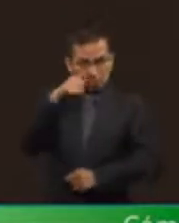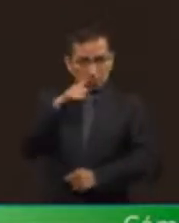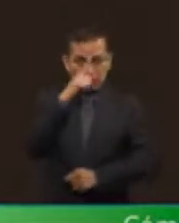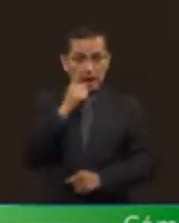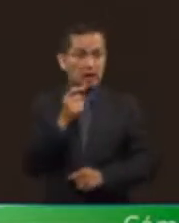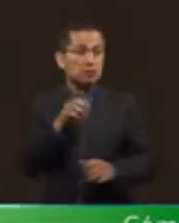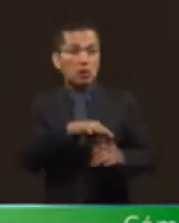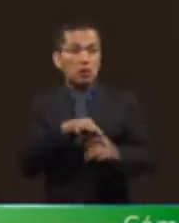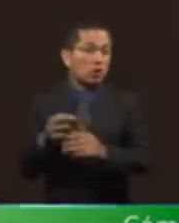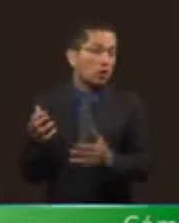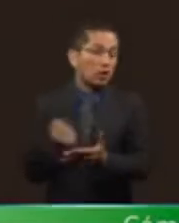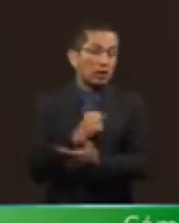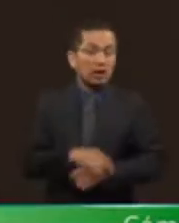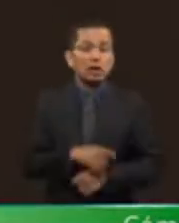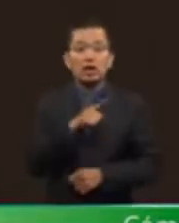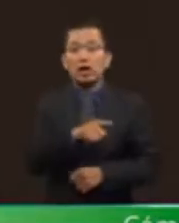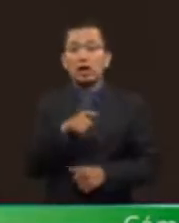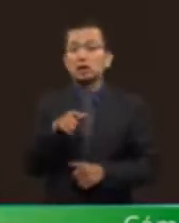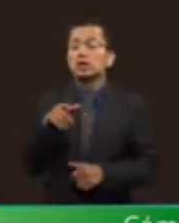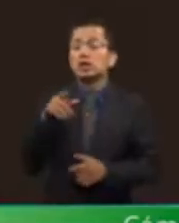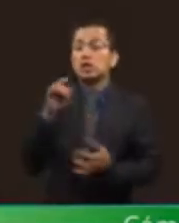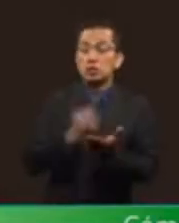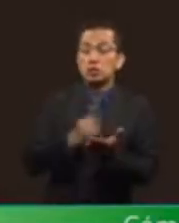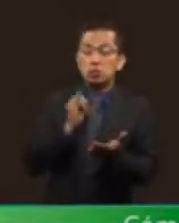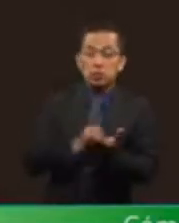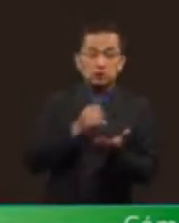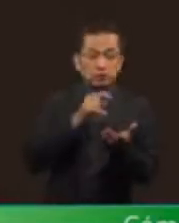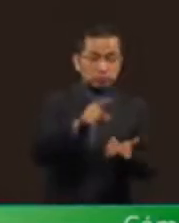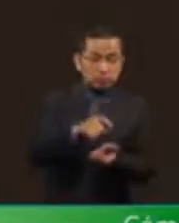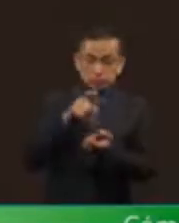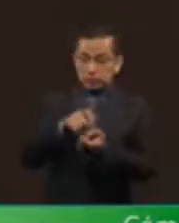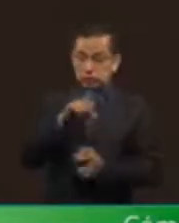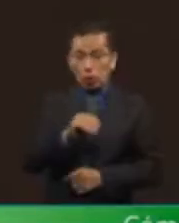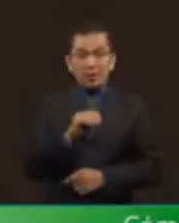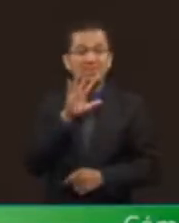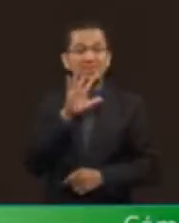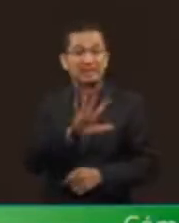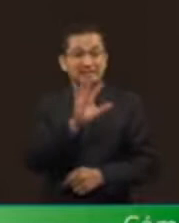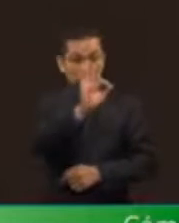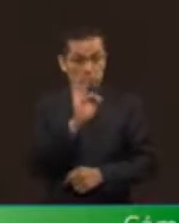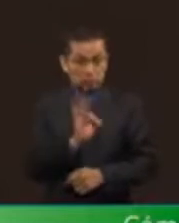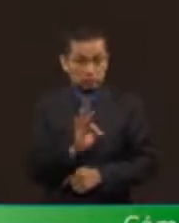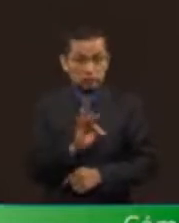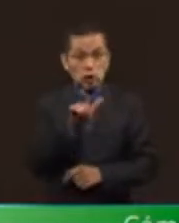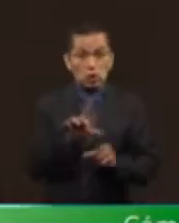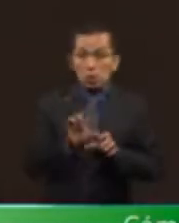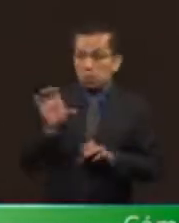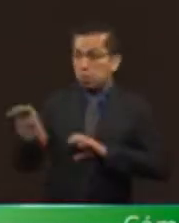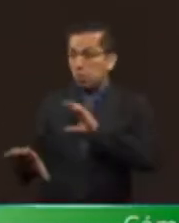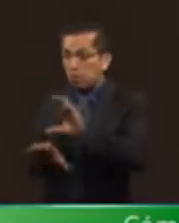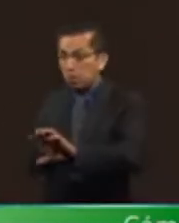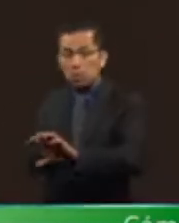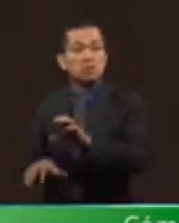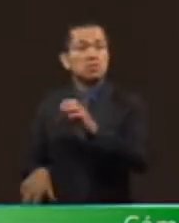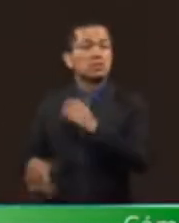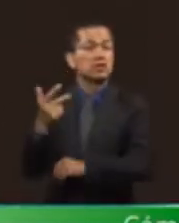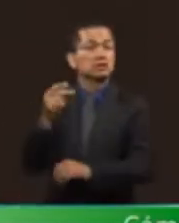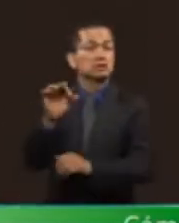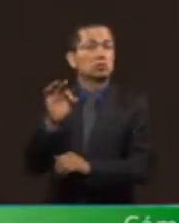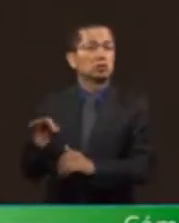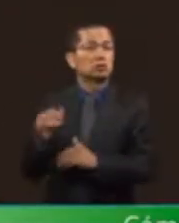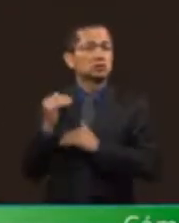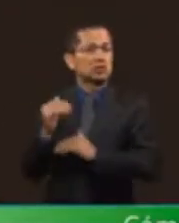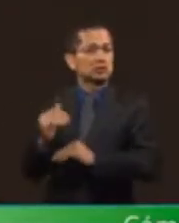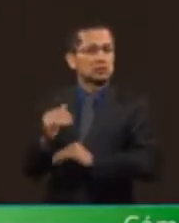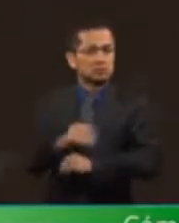cobra el 95% de los impuestos y reparte solo el 13% a estados y